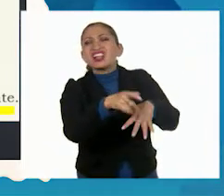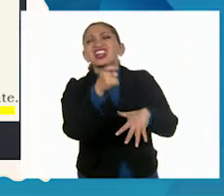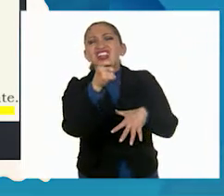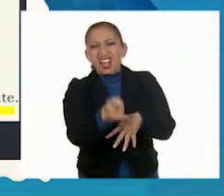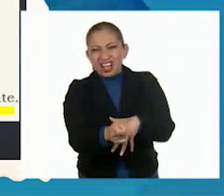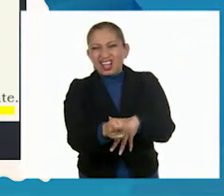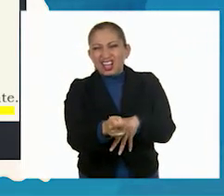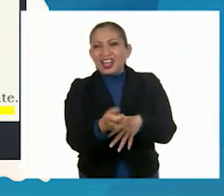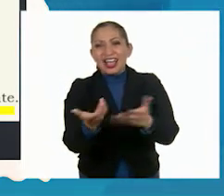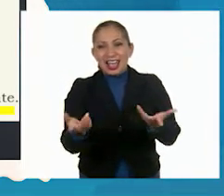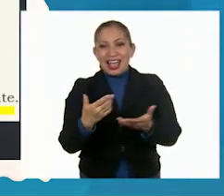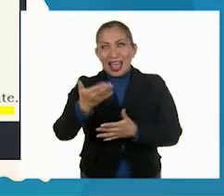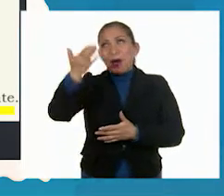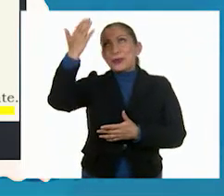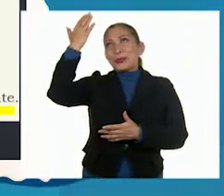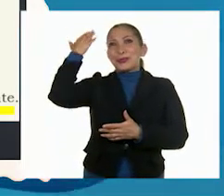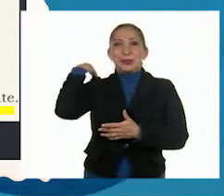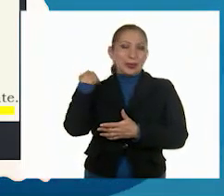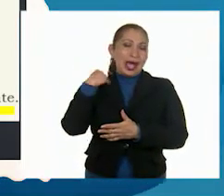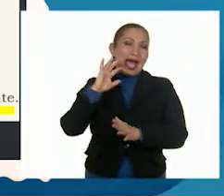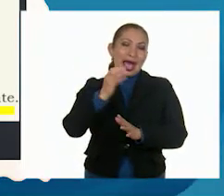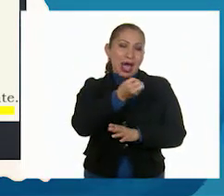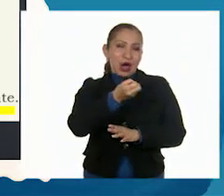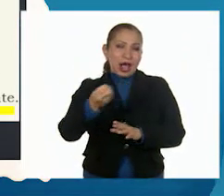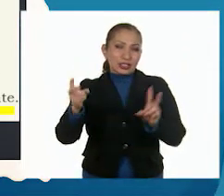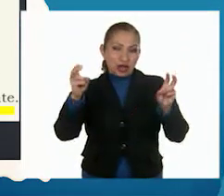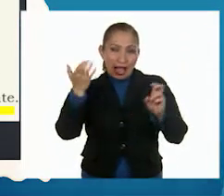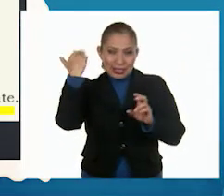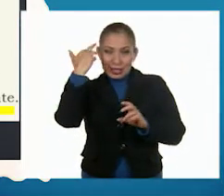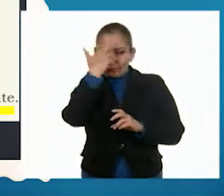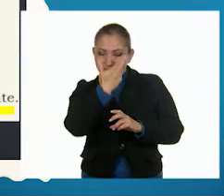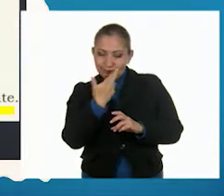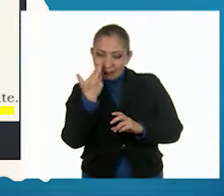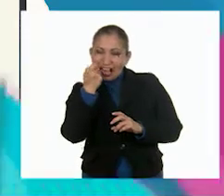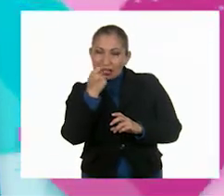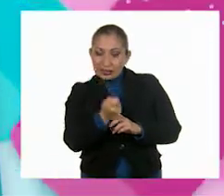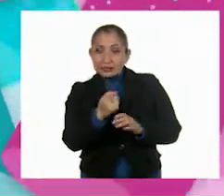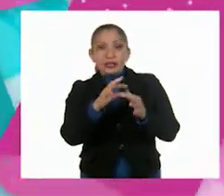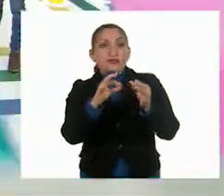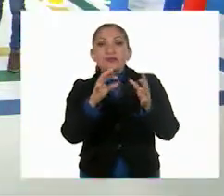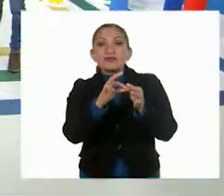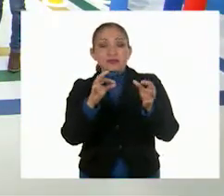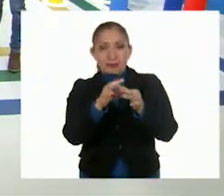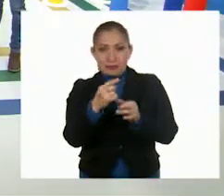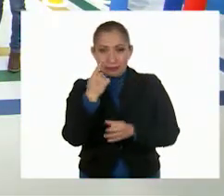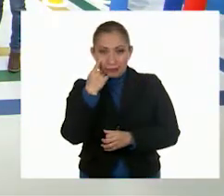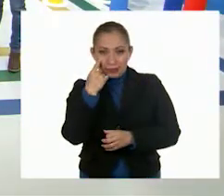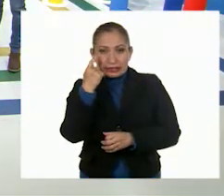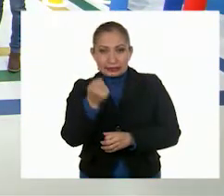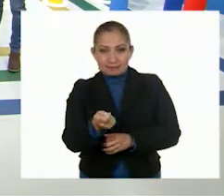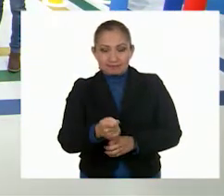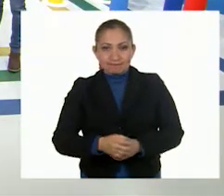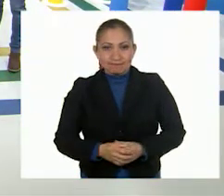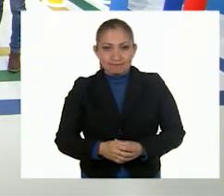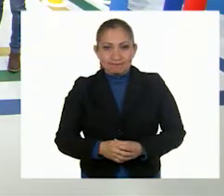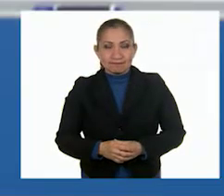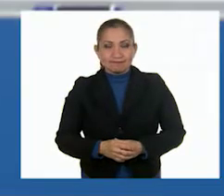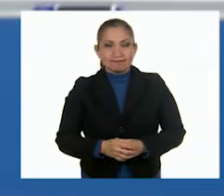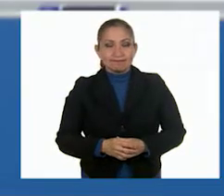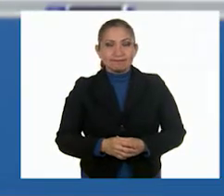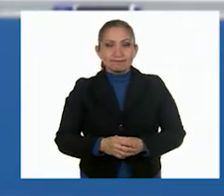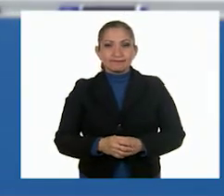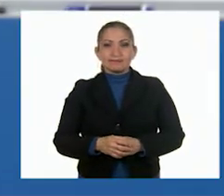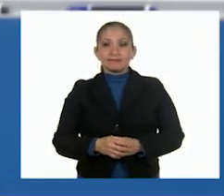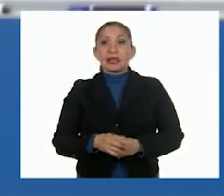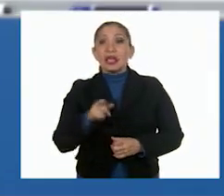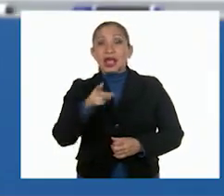nuestro primer refrán que analizamos, ¿verdad? Sí, exactamente. Sí. ¿Qué quería decir ese Raulito? Pues que hay